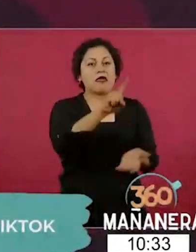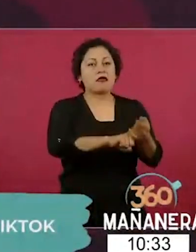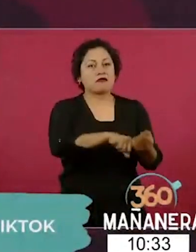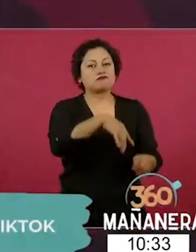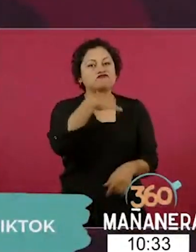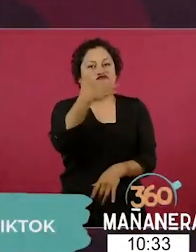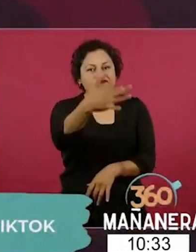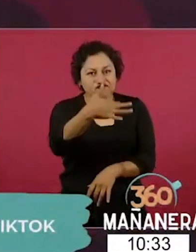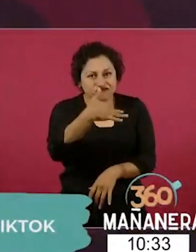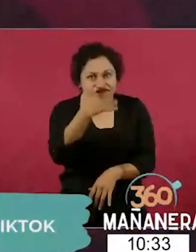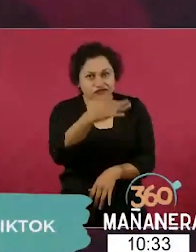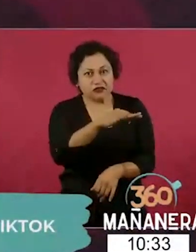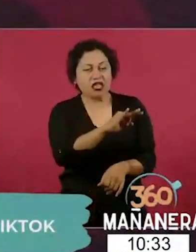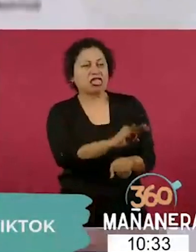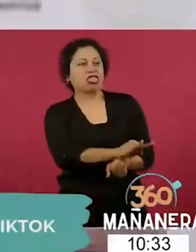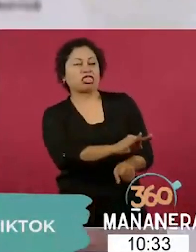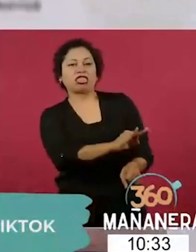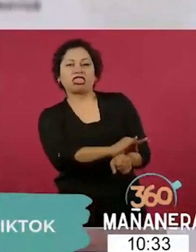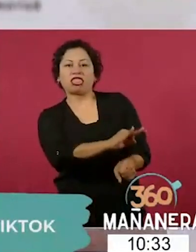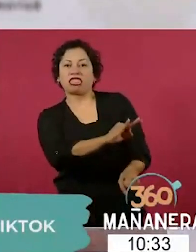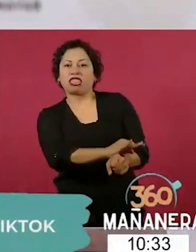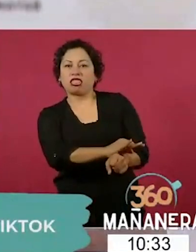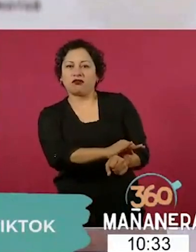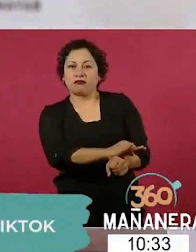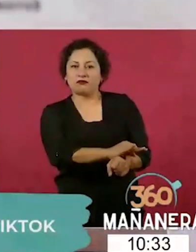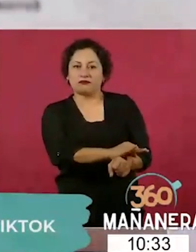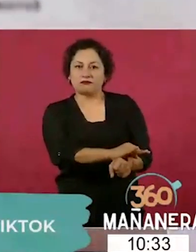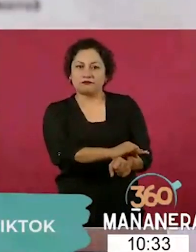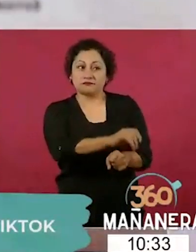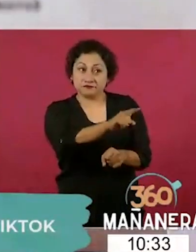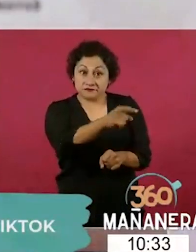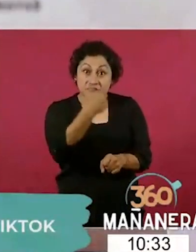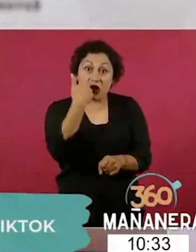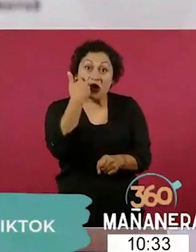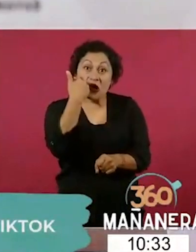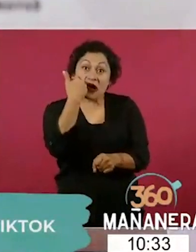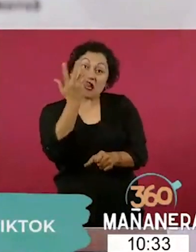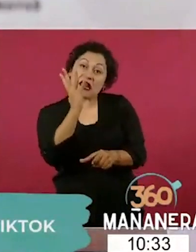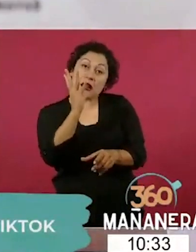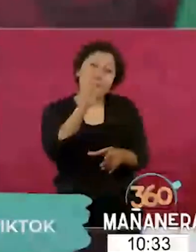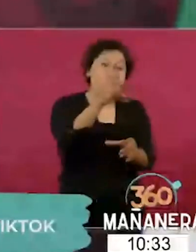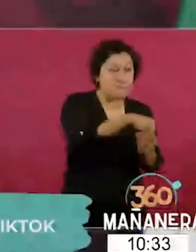alcahuetes del régimen de corrupción.